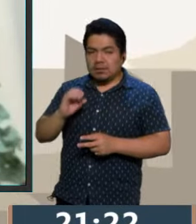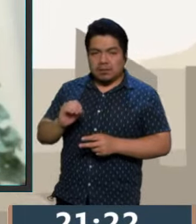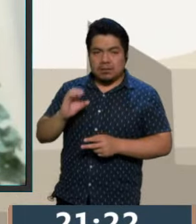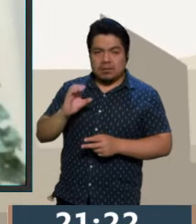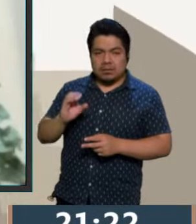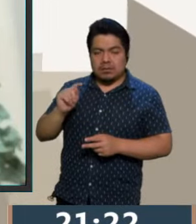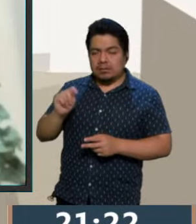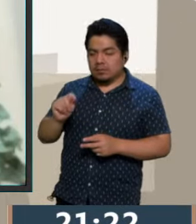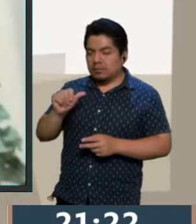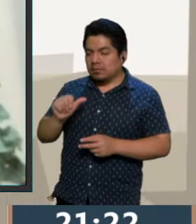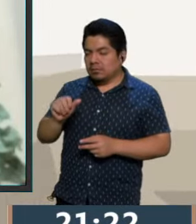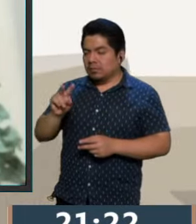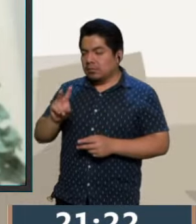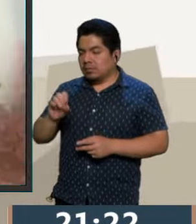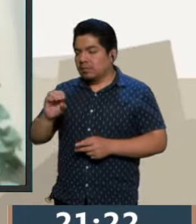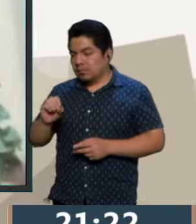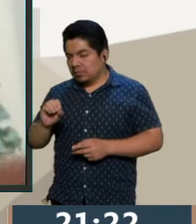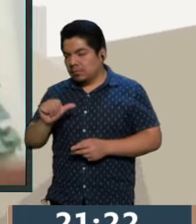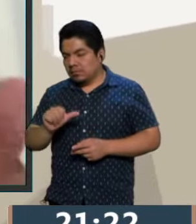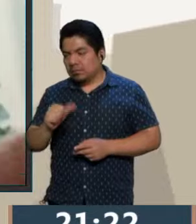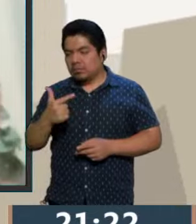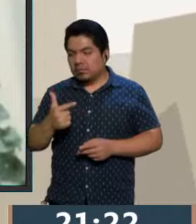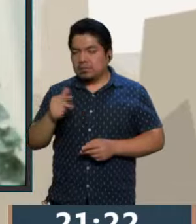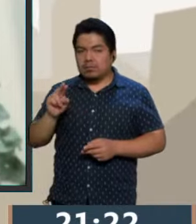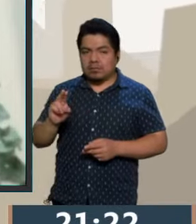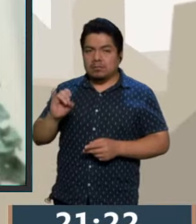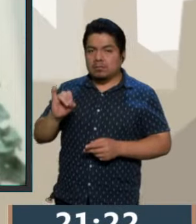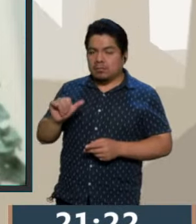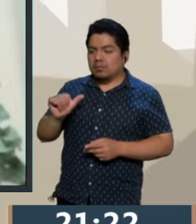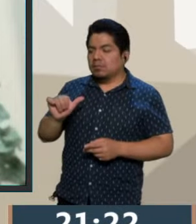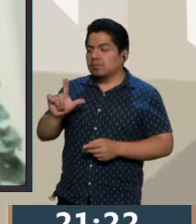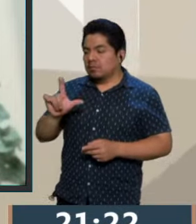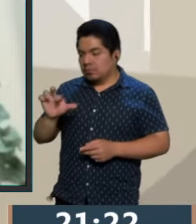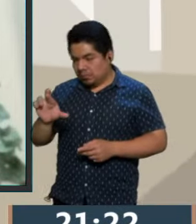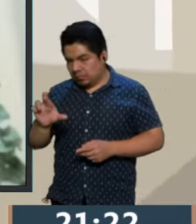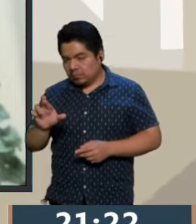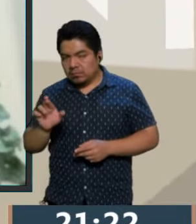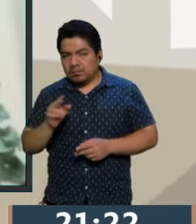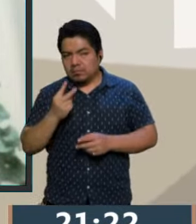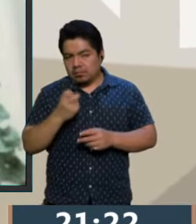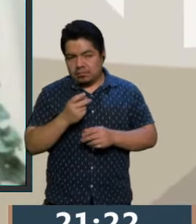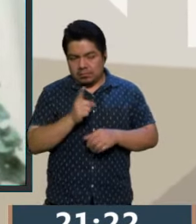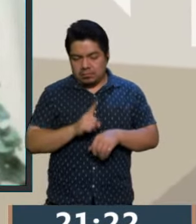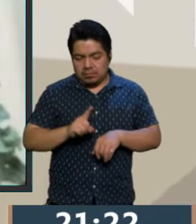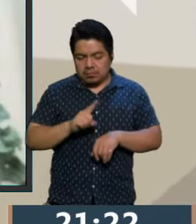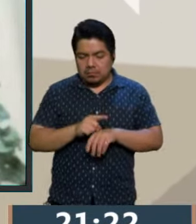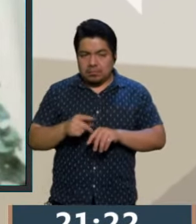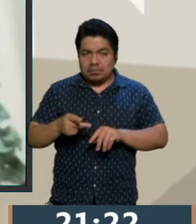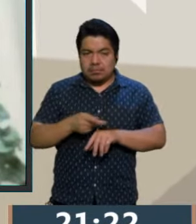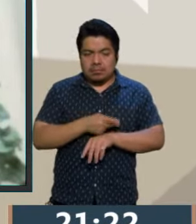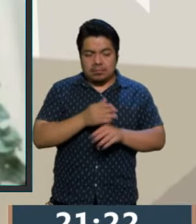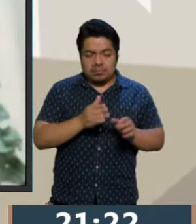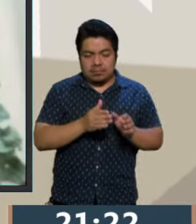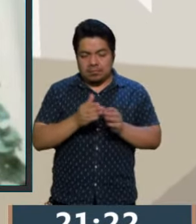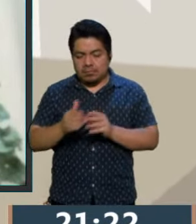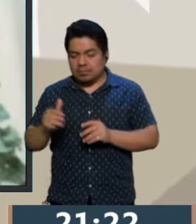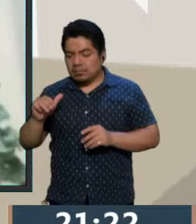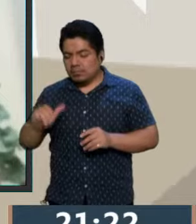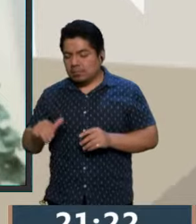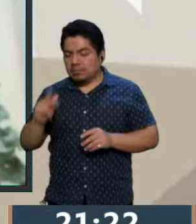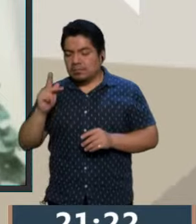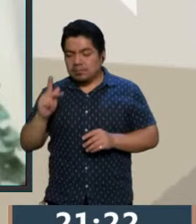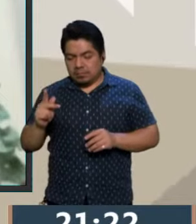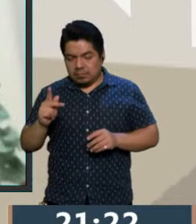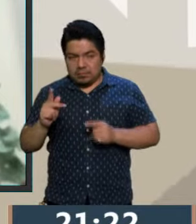Aguilar Valenzuela, el primer, segundo día que había ocurrido esto, a pesar de que el Ministerio Público